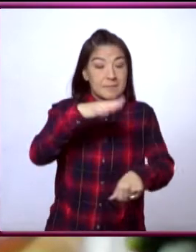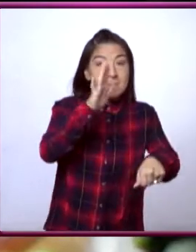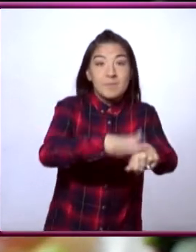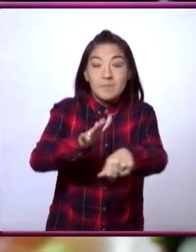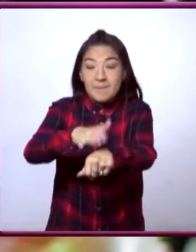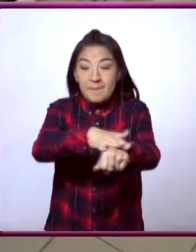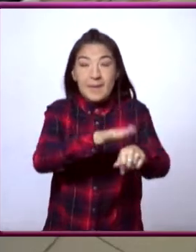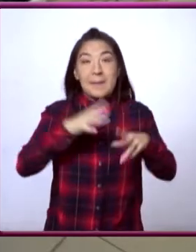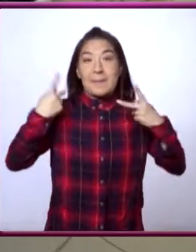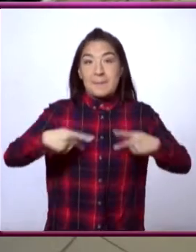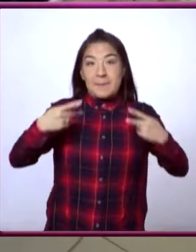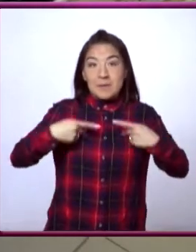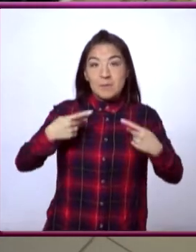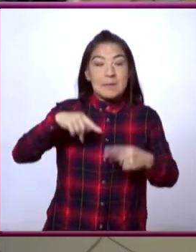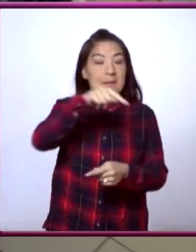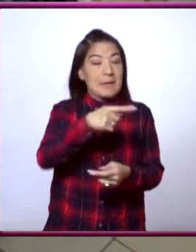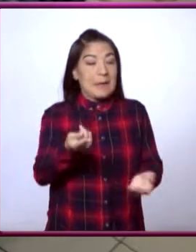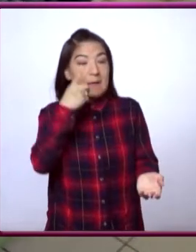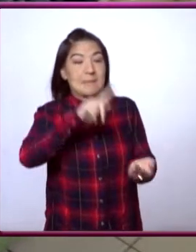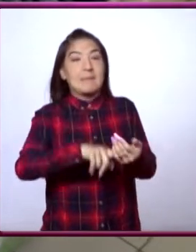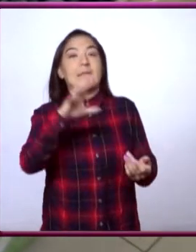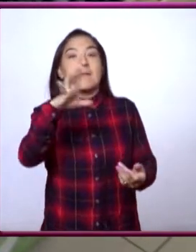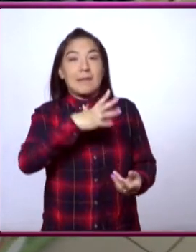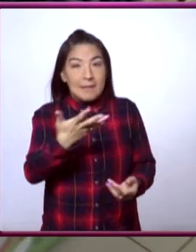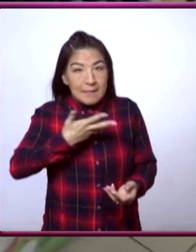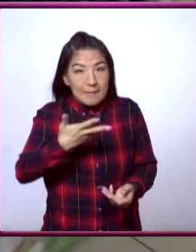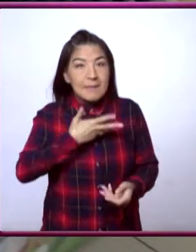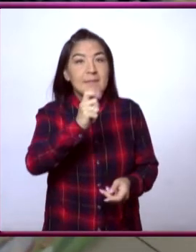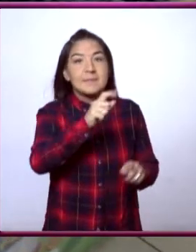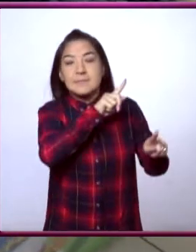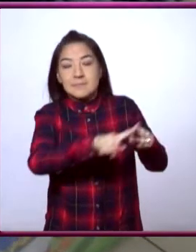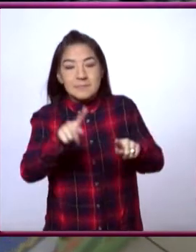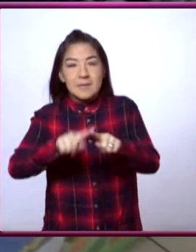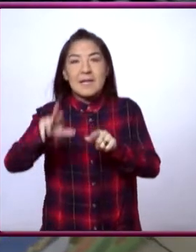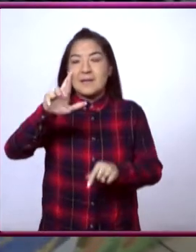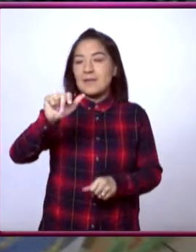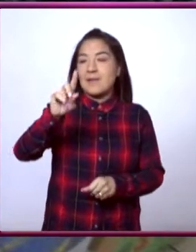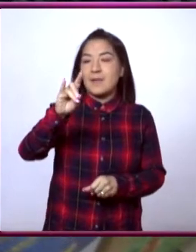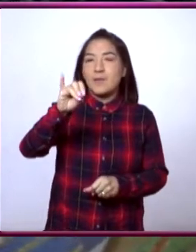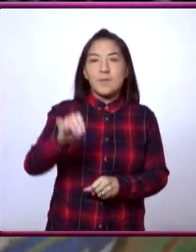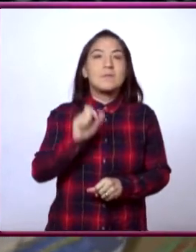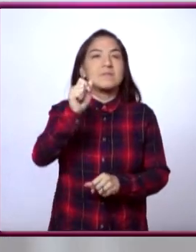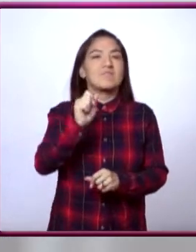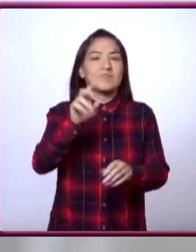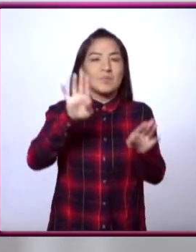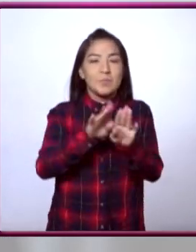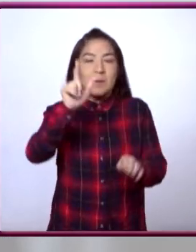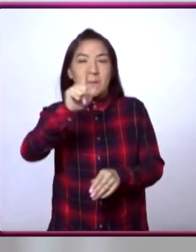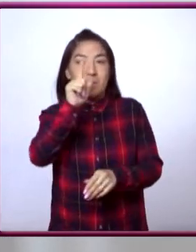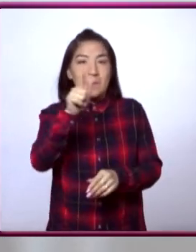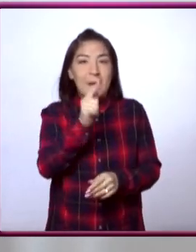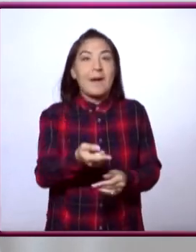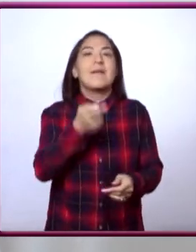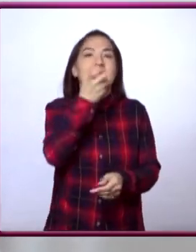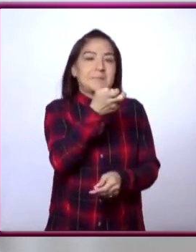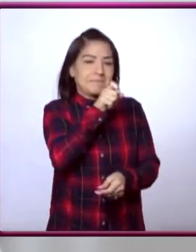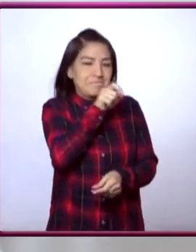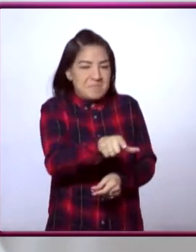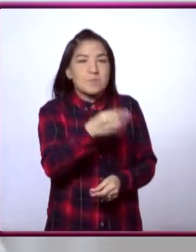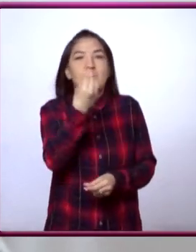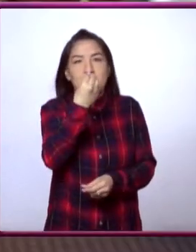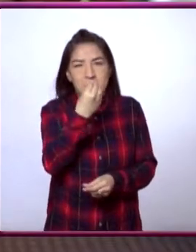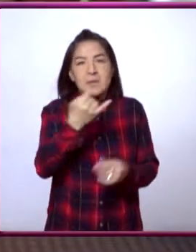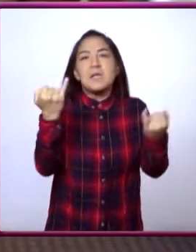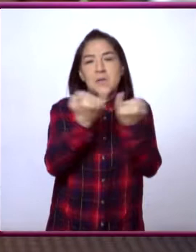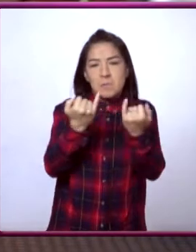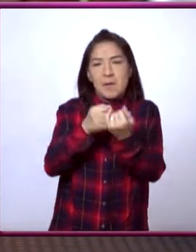la gente sobre la existencia de muchas y pequeñas fuentes de radioactividad natural, como las que hay en la comida o la